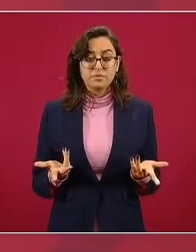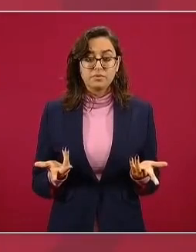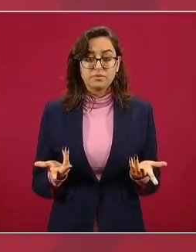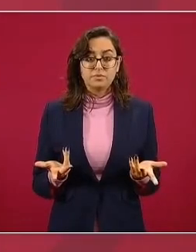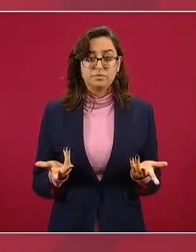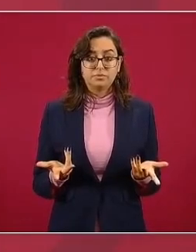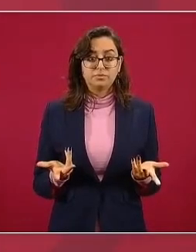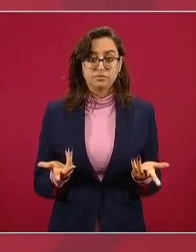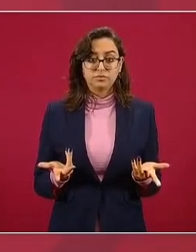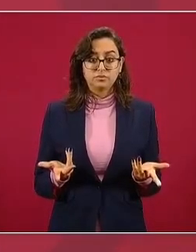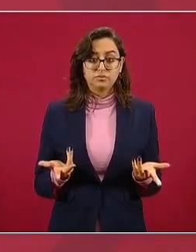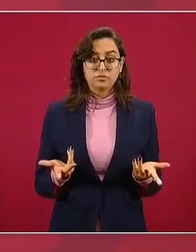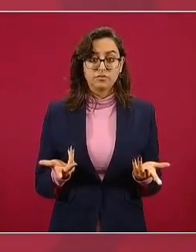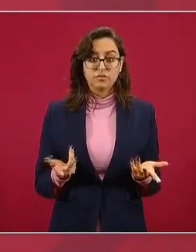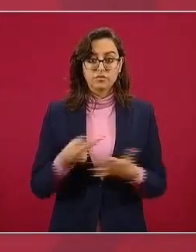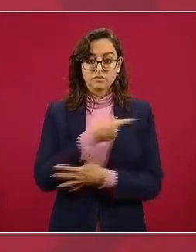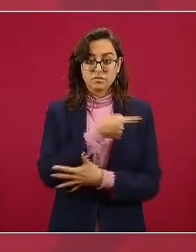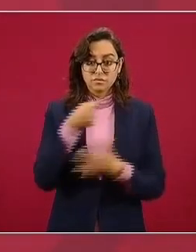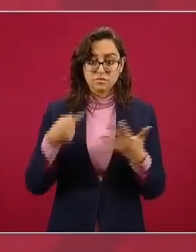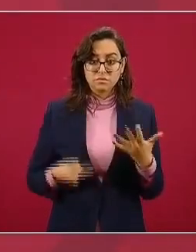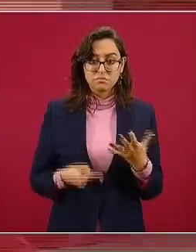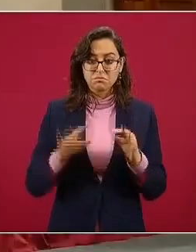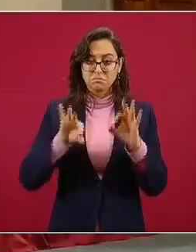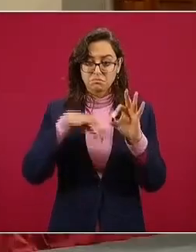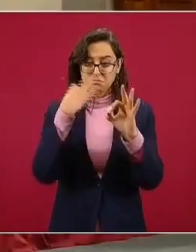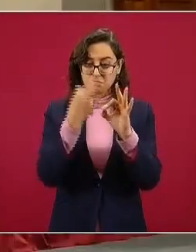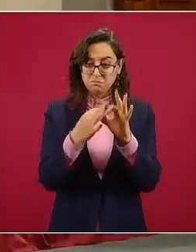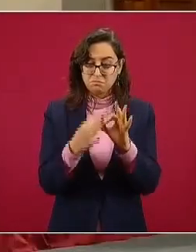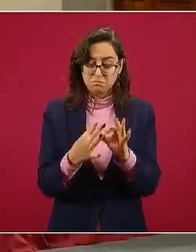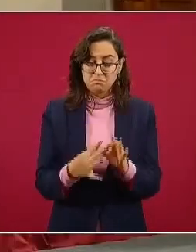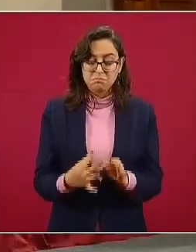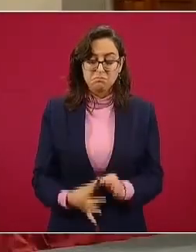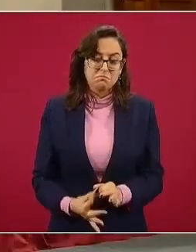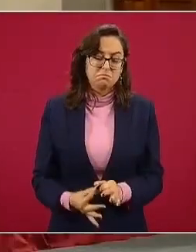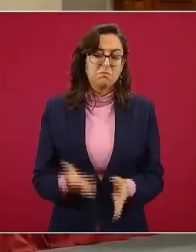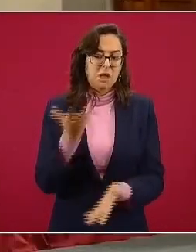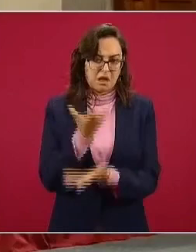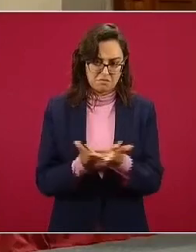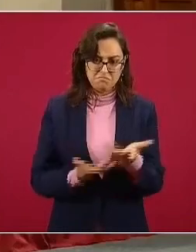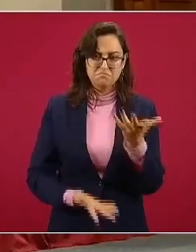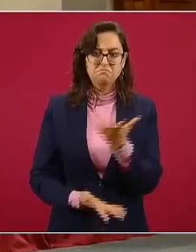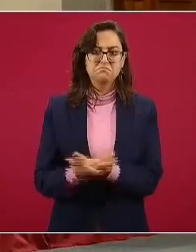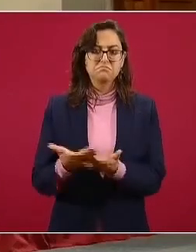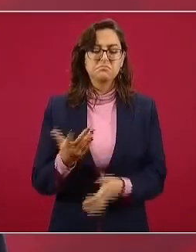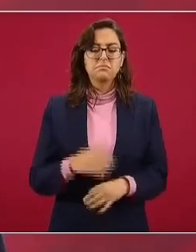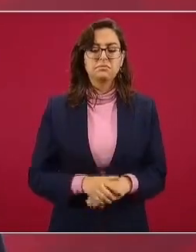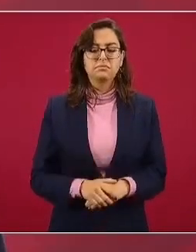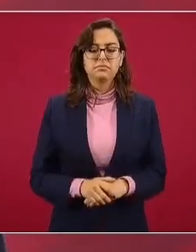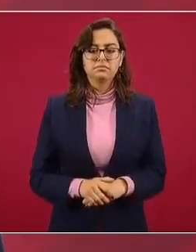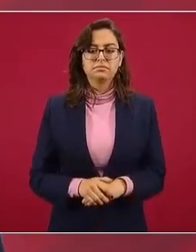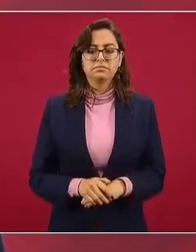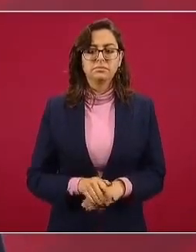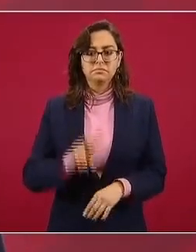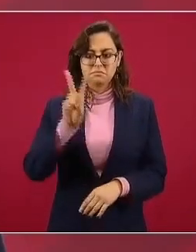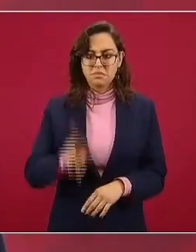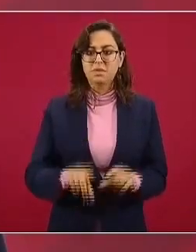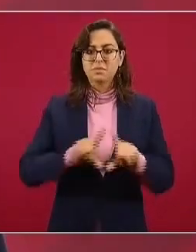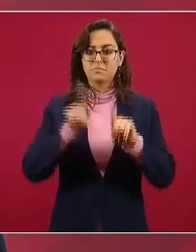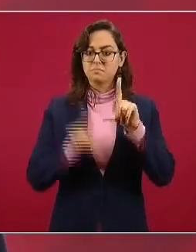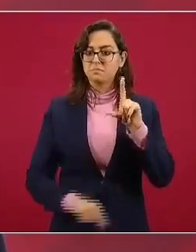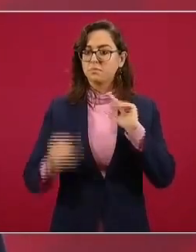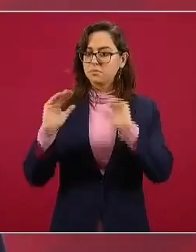es apegarnos a esos principios y llevarlos a la práctica y hacer valer nuestra